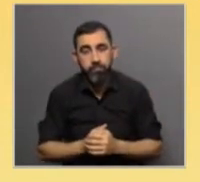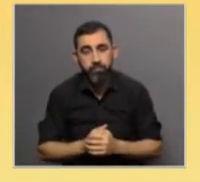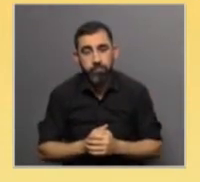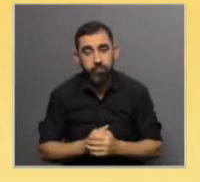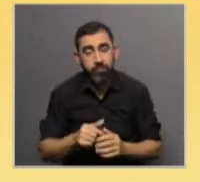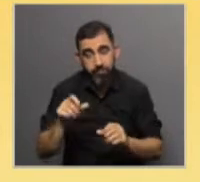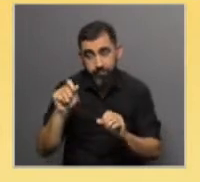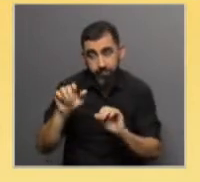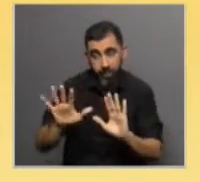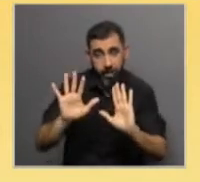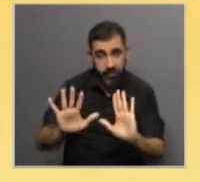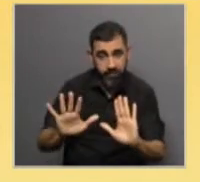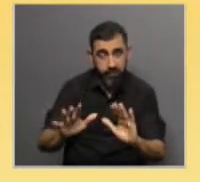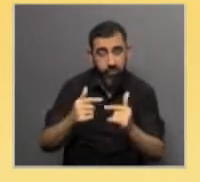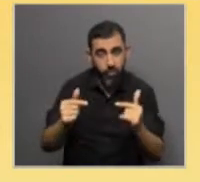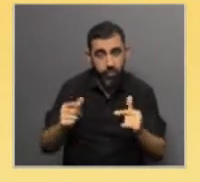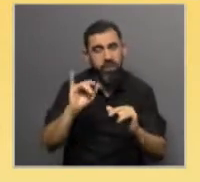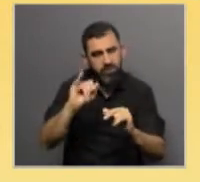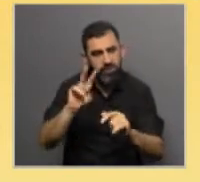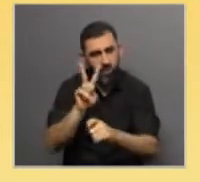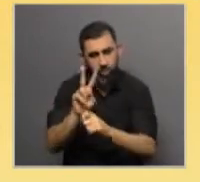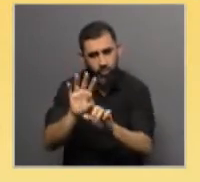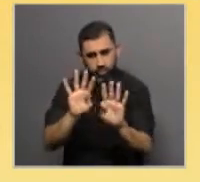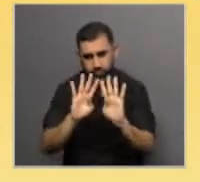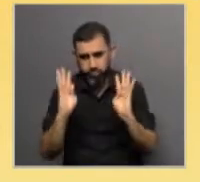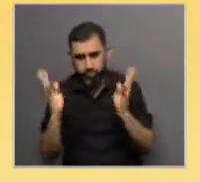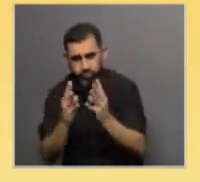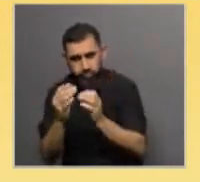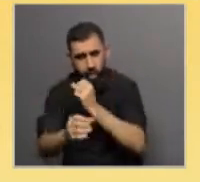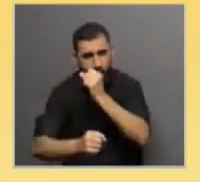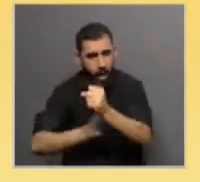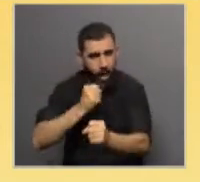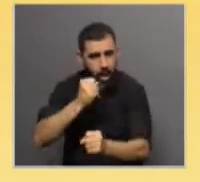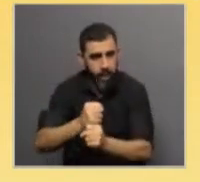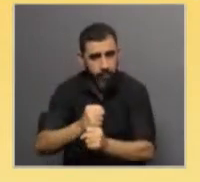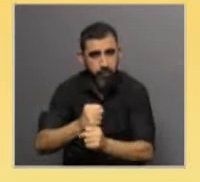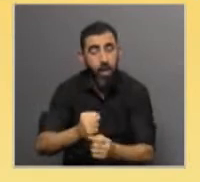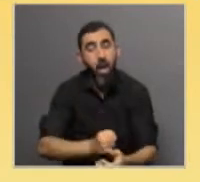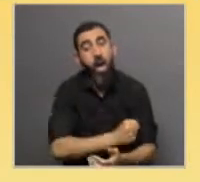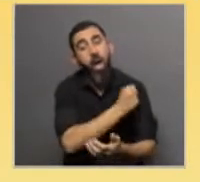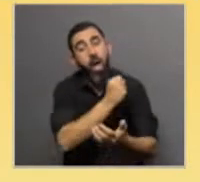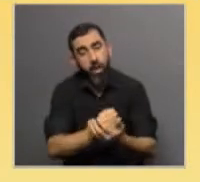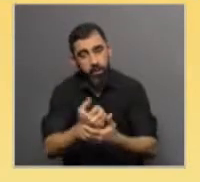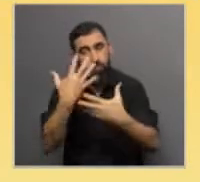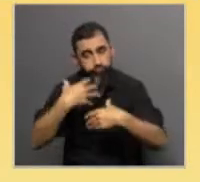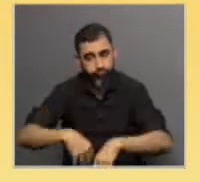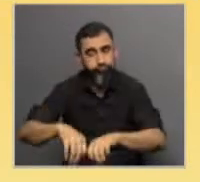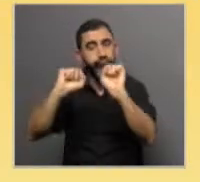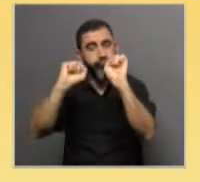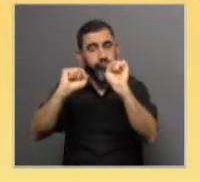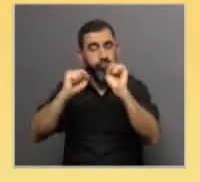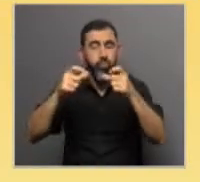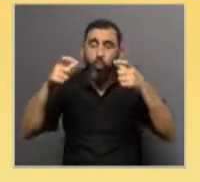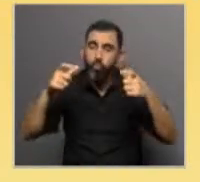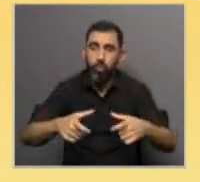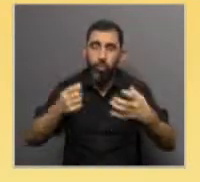esa característica del yacimiento que lo protegieron, ¿no? Durante mucho tiempo, hasta que finalmente fue encontrado por un hecho fortuito,